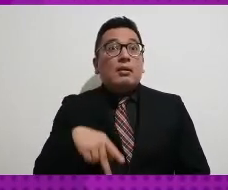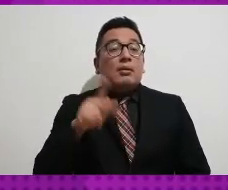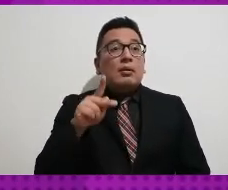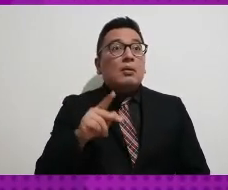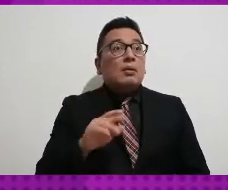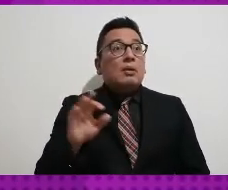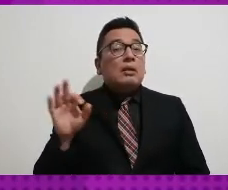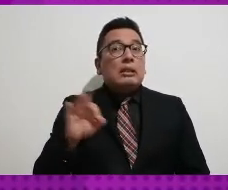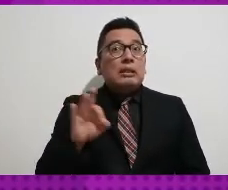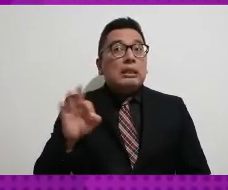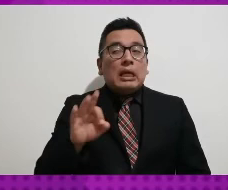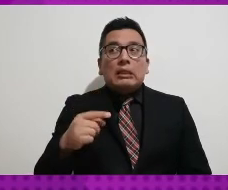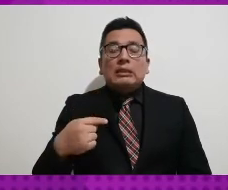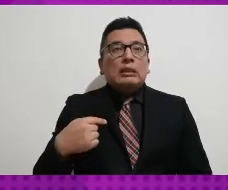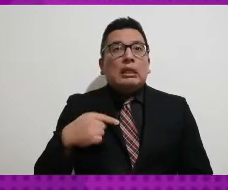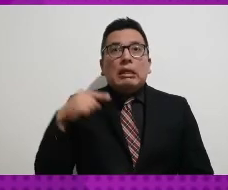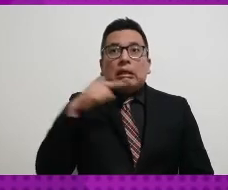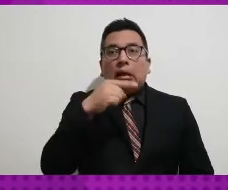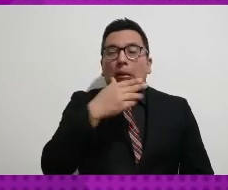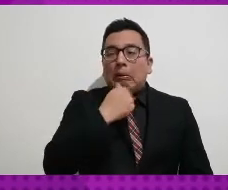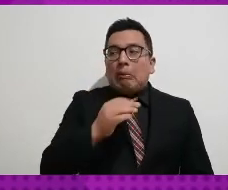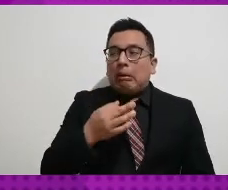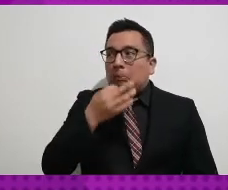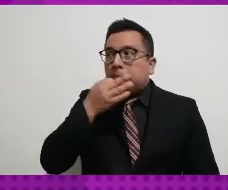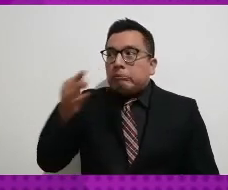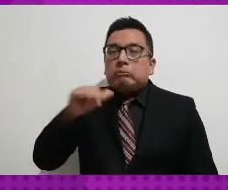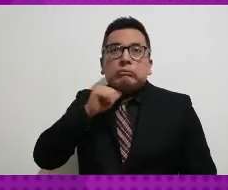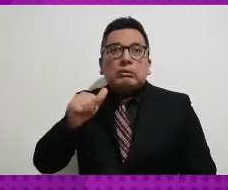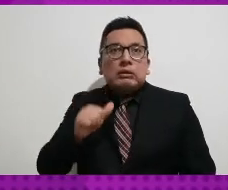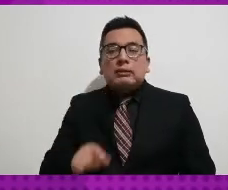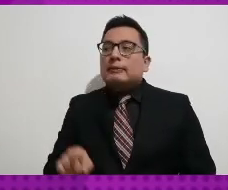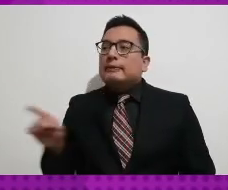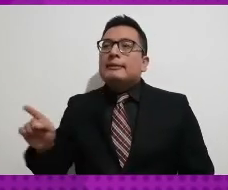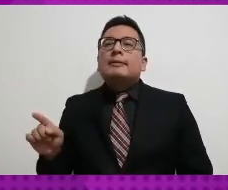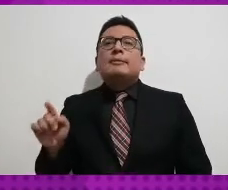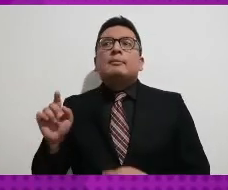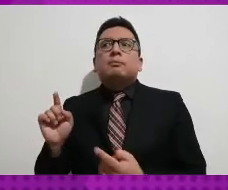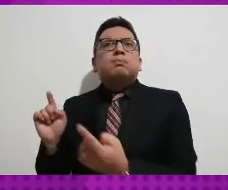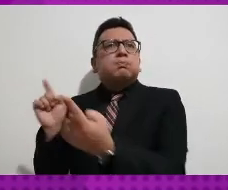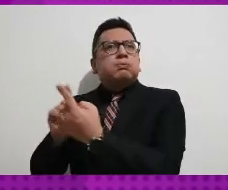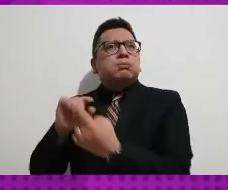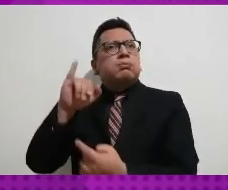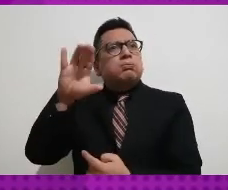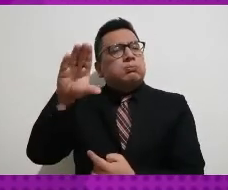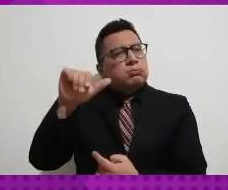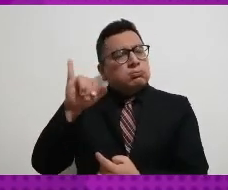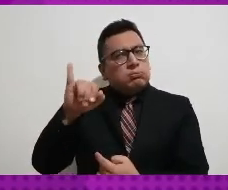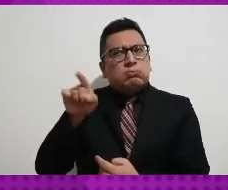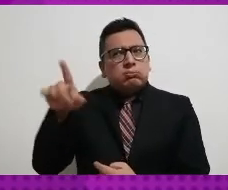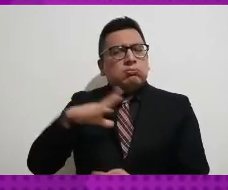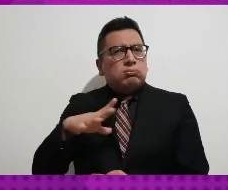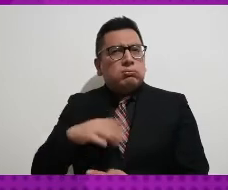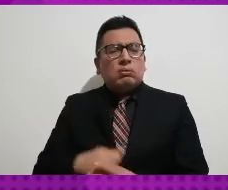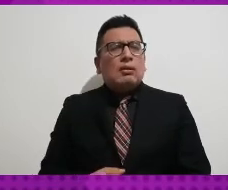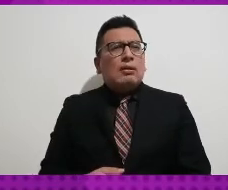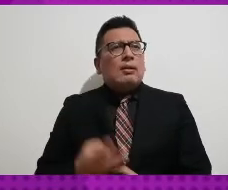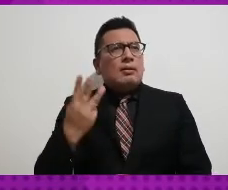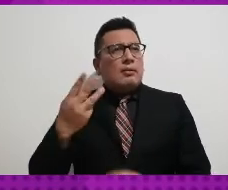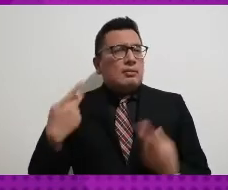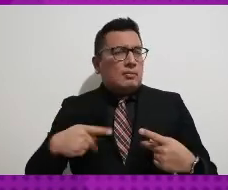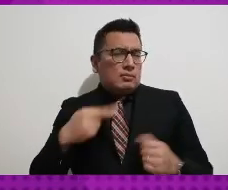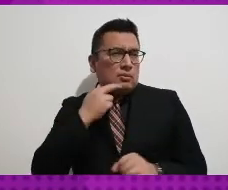un recurso ante el ICAI, el cual resuelve el Consejo General, que actualmente se encuentra conformado de 3 comisionados y una